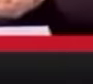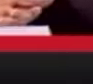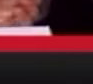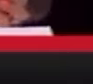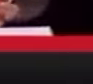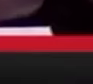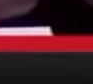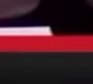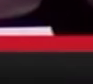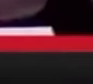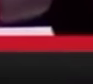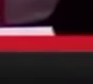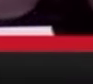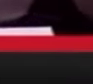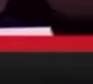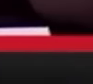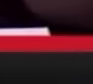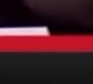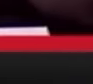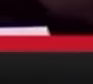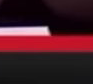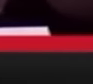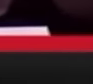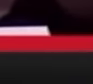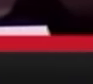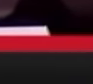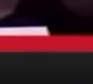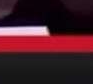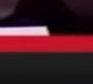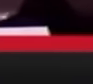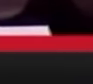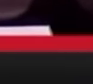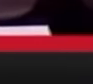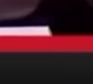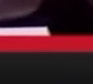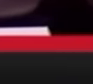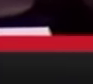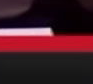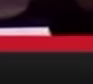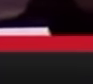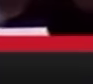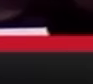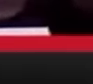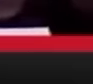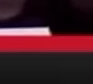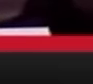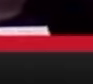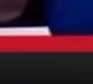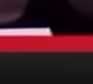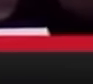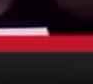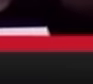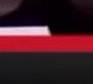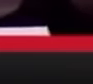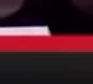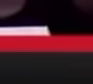Claro, desde que era candidata. Por otro lado, para contestarle a la señora Glave, quería